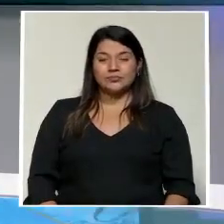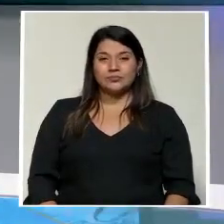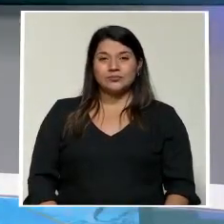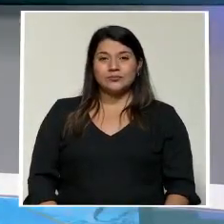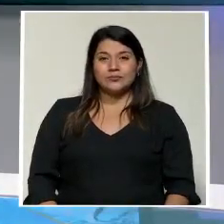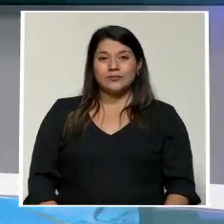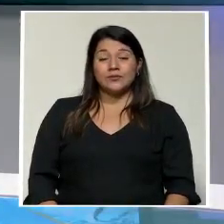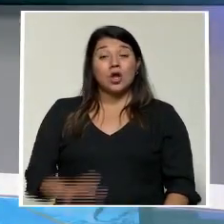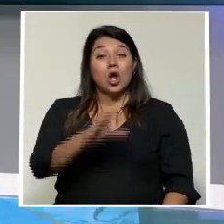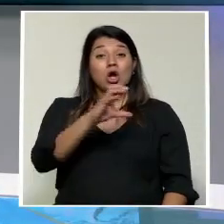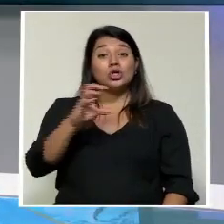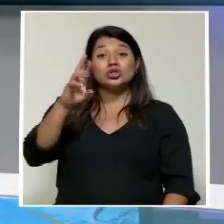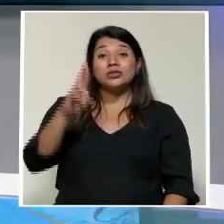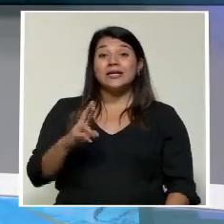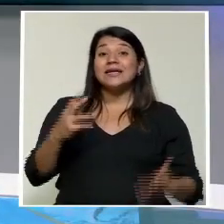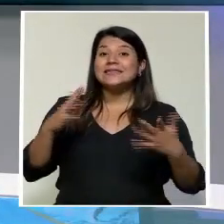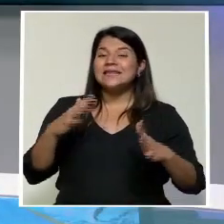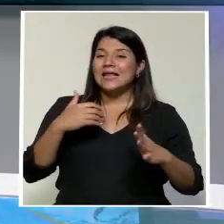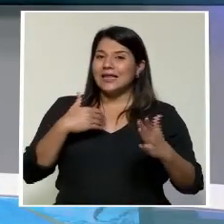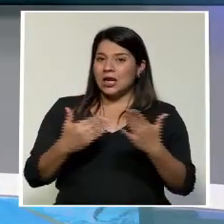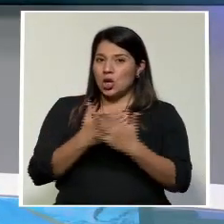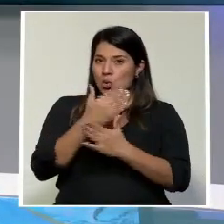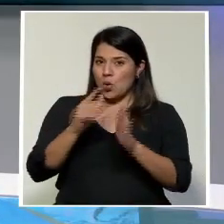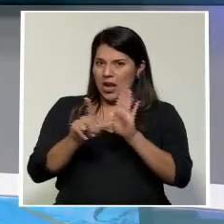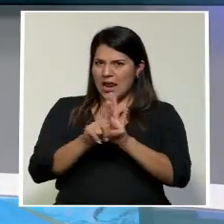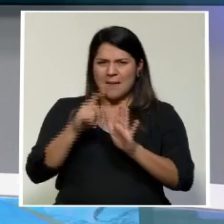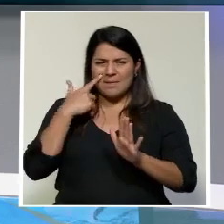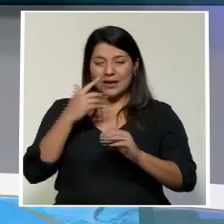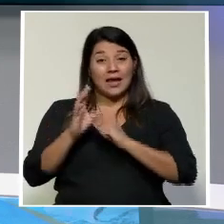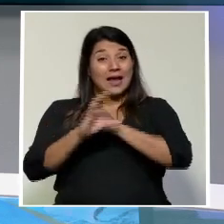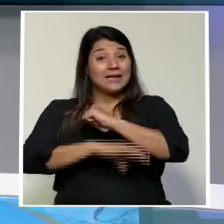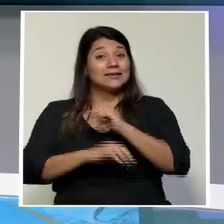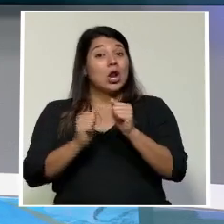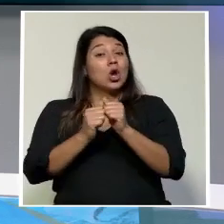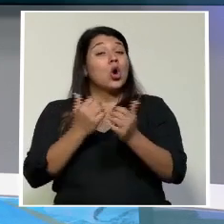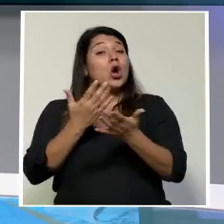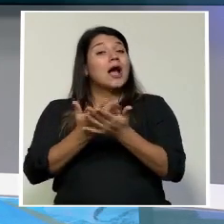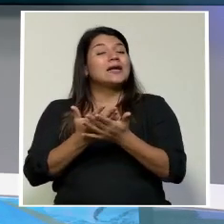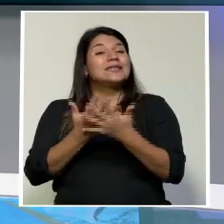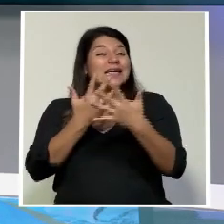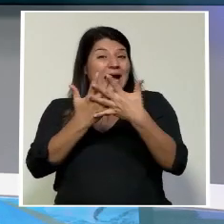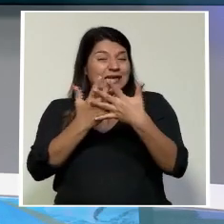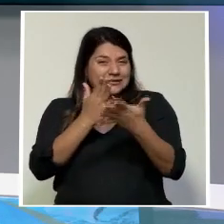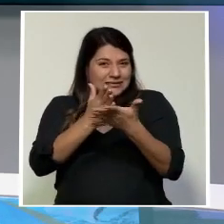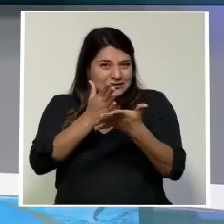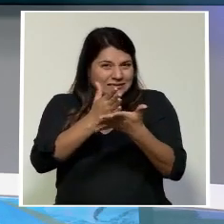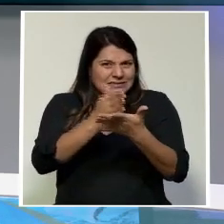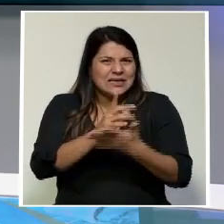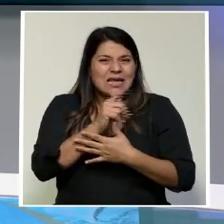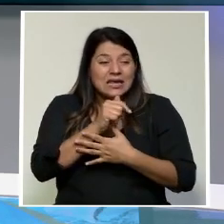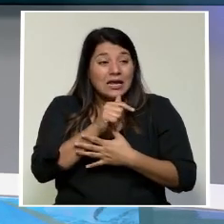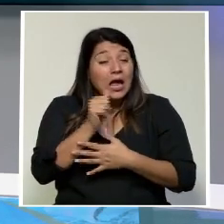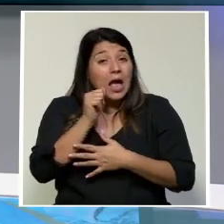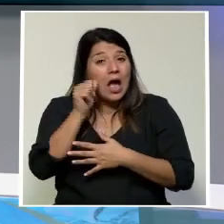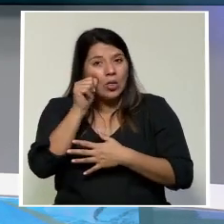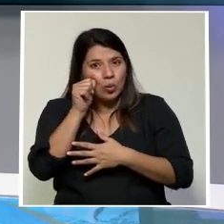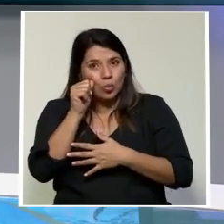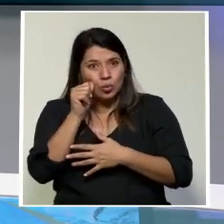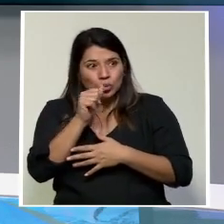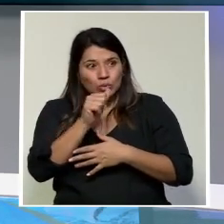Nuestro país ya cuenta con una nueva ley que sanciona con cárcel el acoso sexual a adultos menores a través de medios